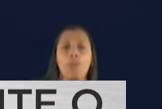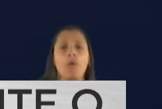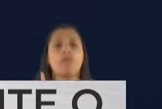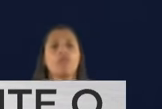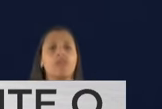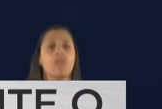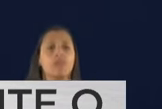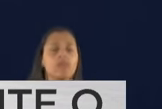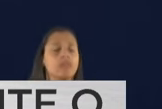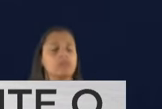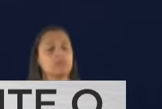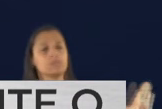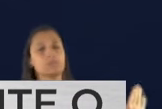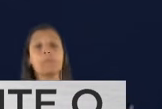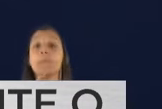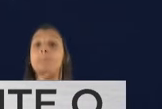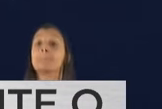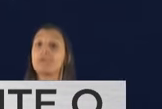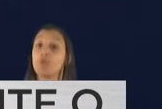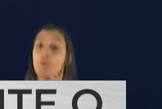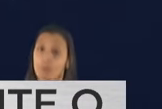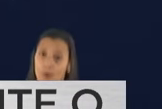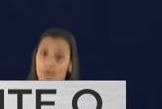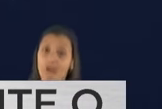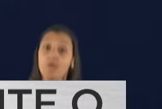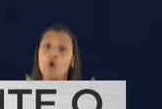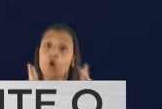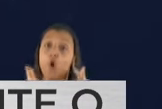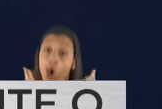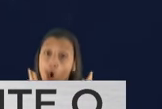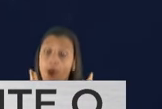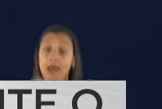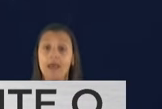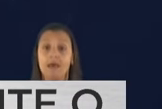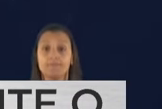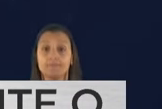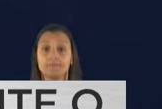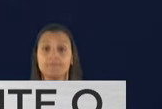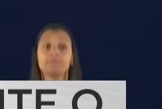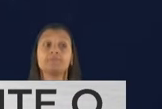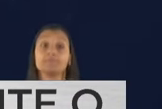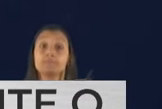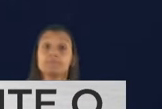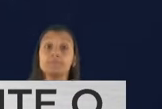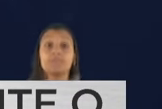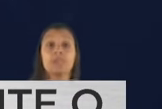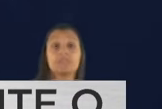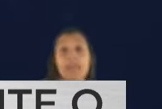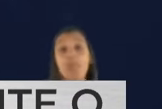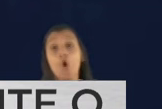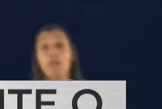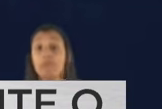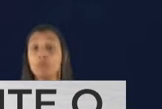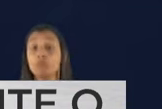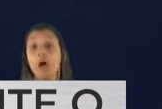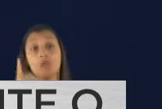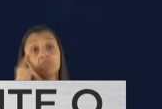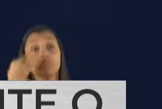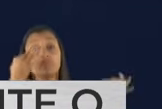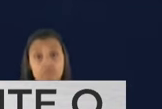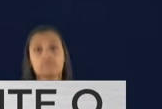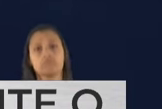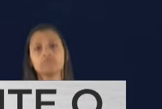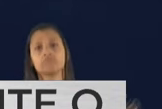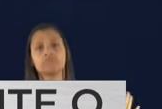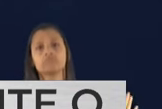queremos Así que apelamos a por supuesto la la buena voluntad y las y que estén a la altura de